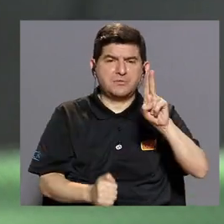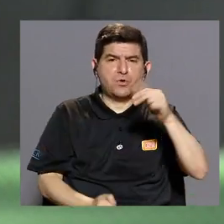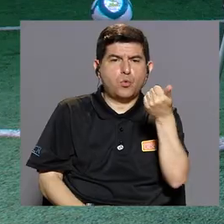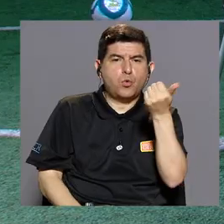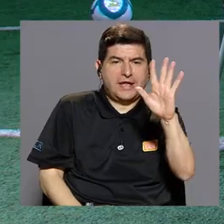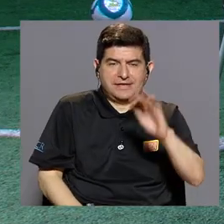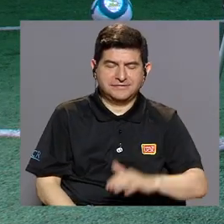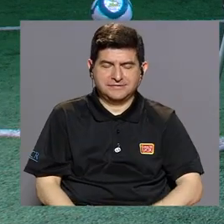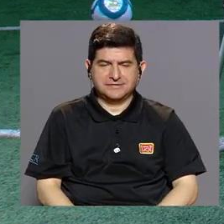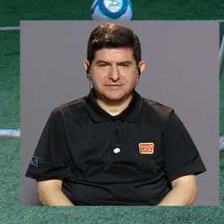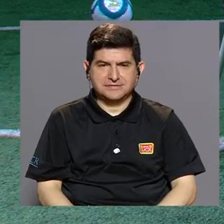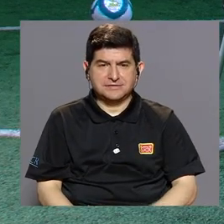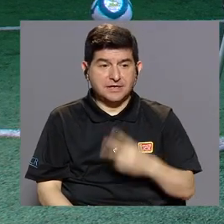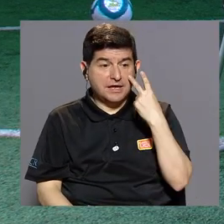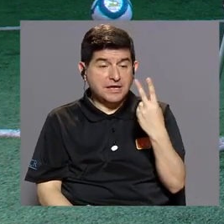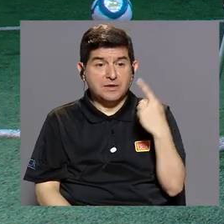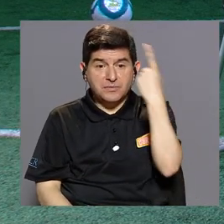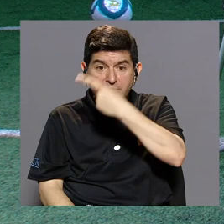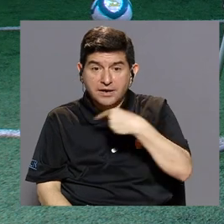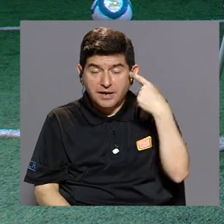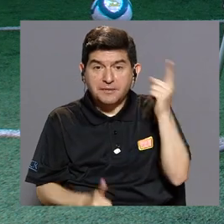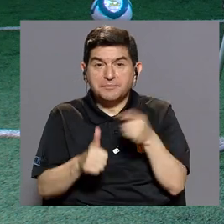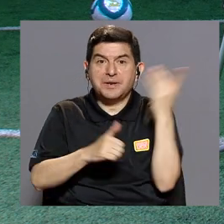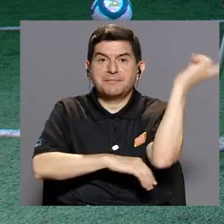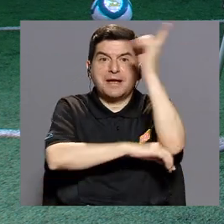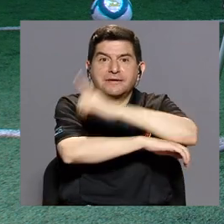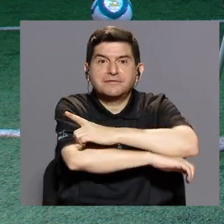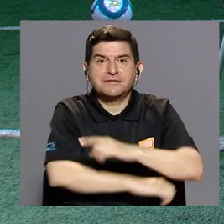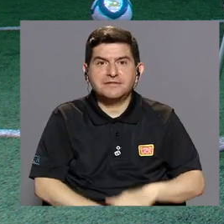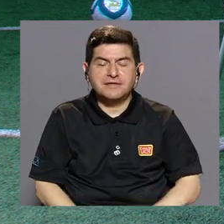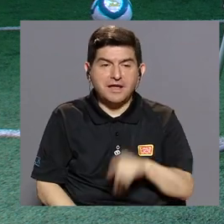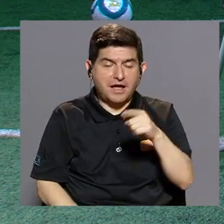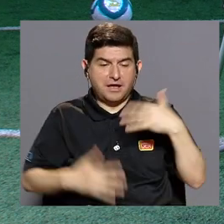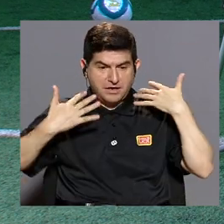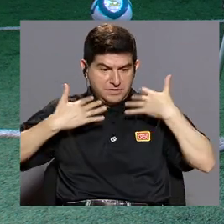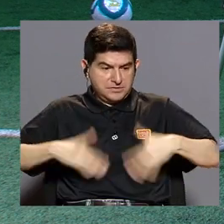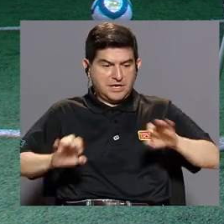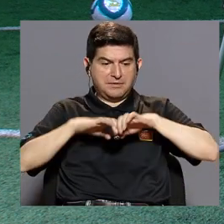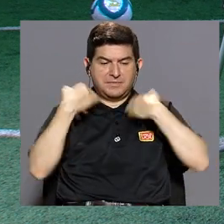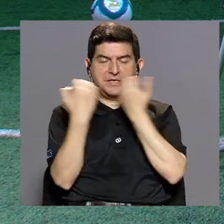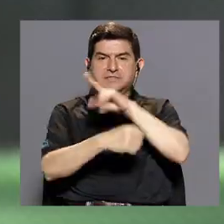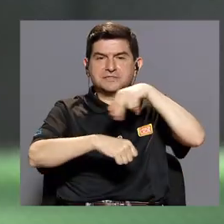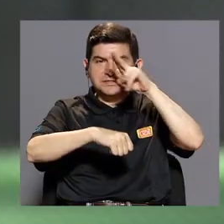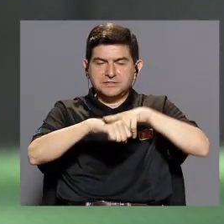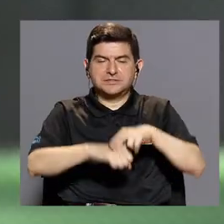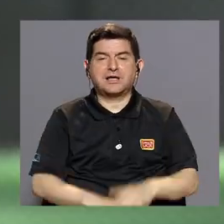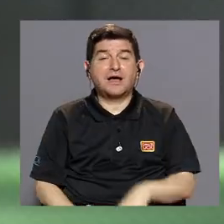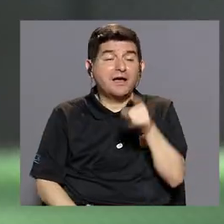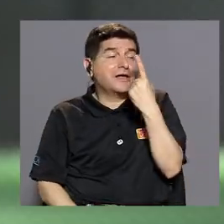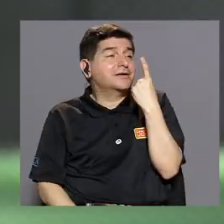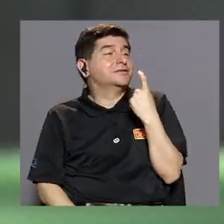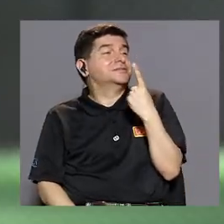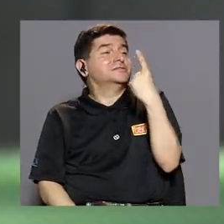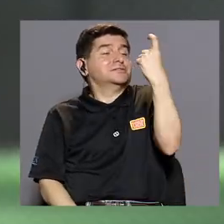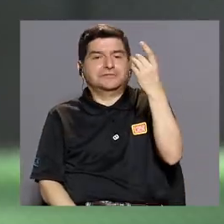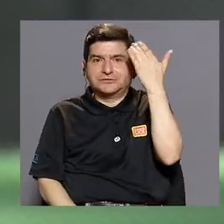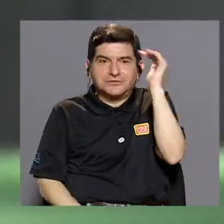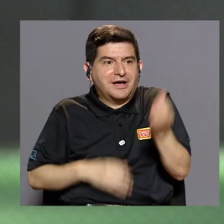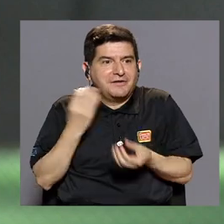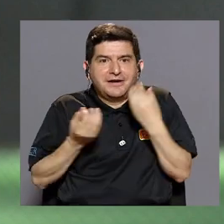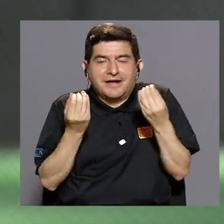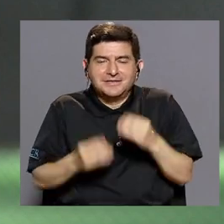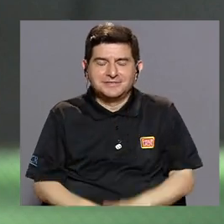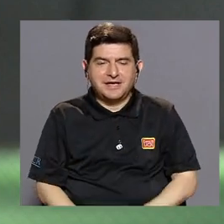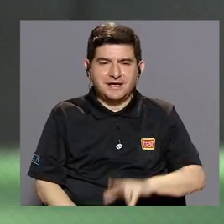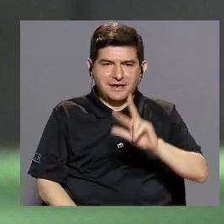altura, y ver la cara de las chiquitas el primer día, el primer microciclo, cuando se ponen la camisa de la selección, con aquella ilusión, que no saben ni qué